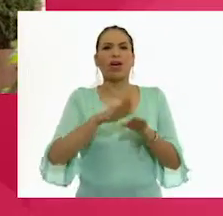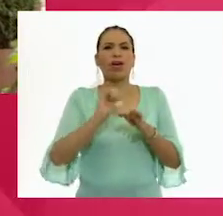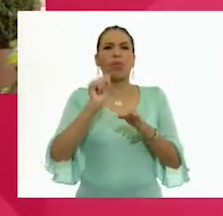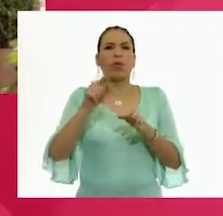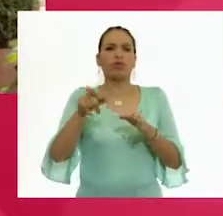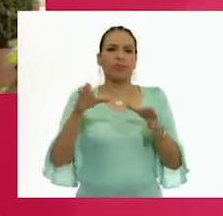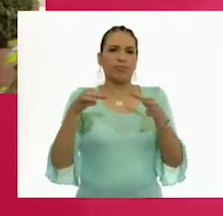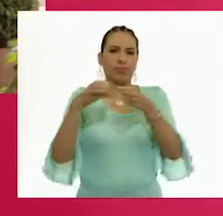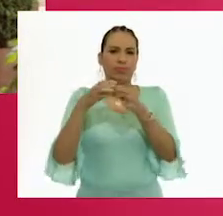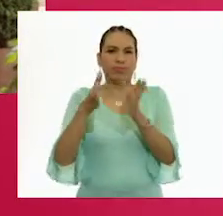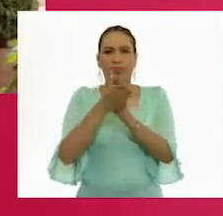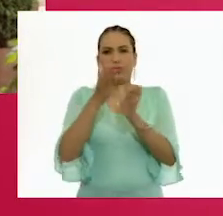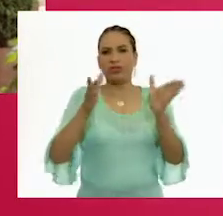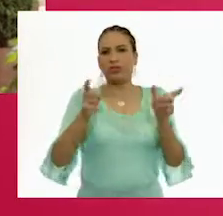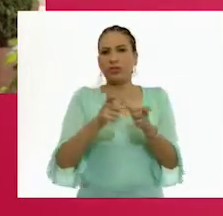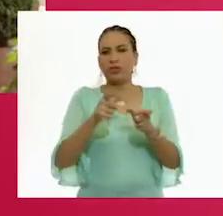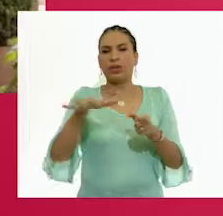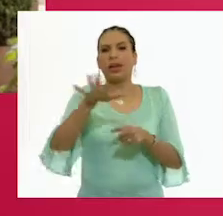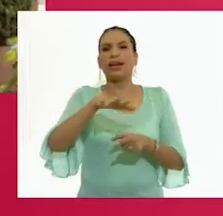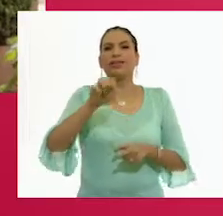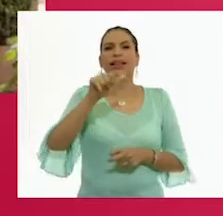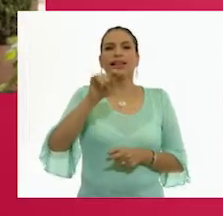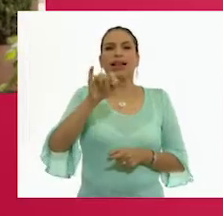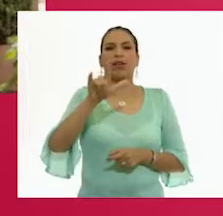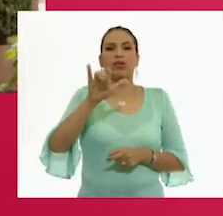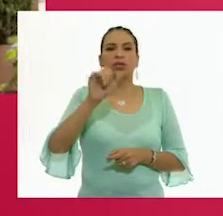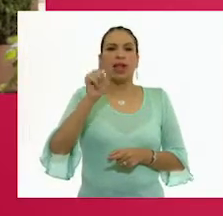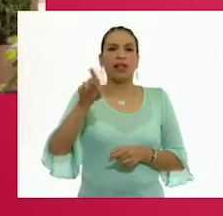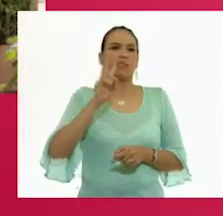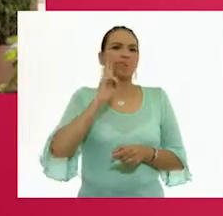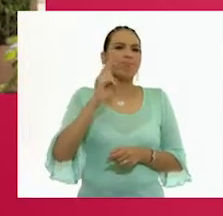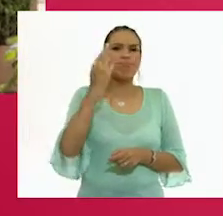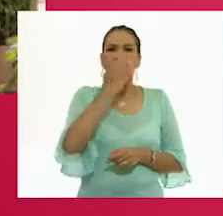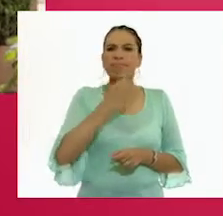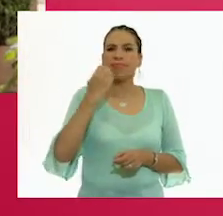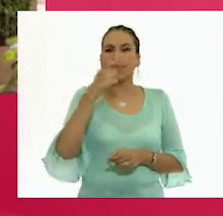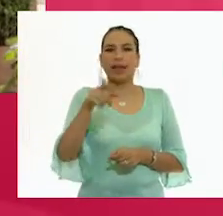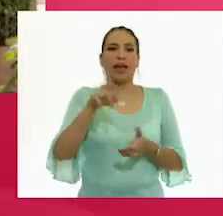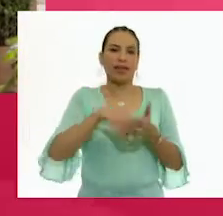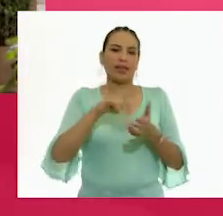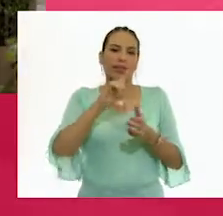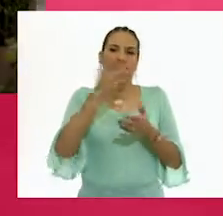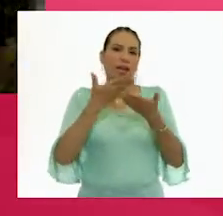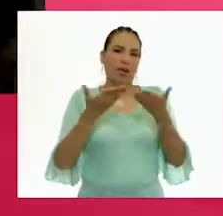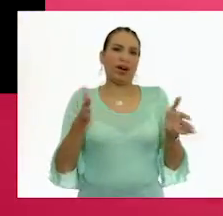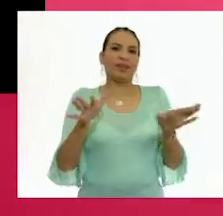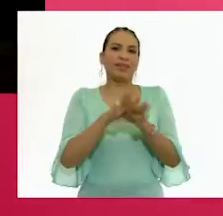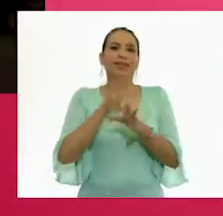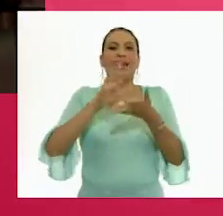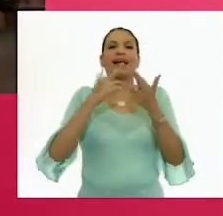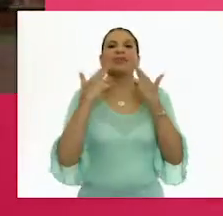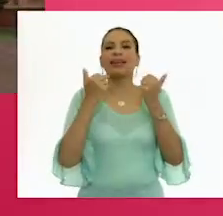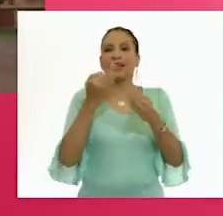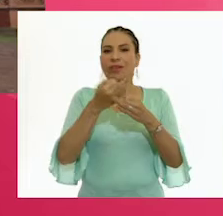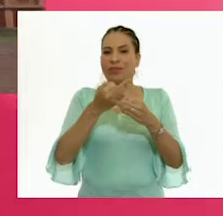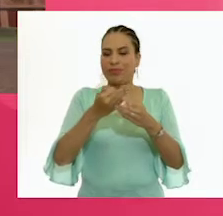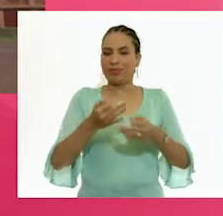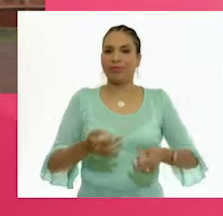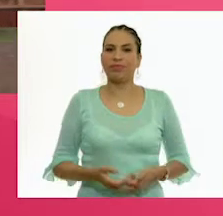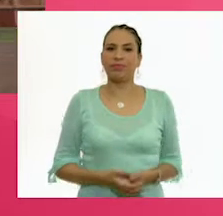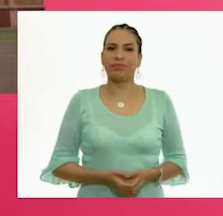hacienda que se llama Santa Lucía, de aquí, de esta parte, y la reedificó y haciendo la hacienda que actualmente tenemos.